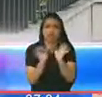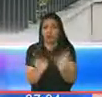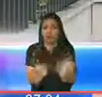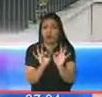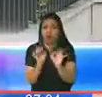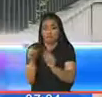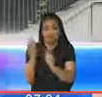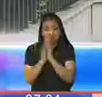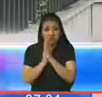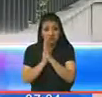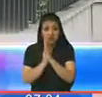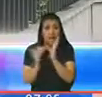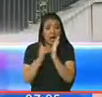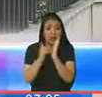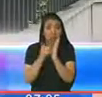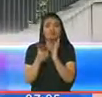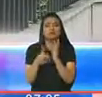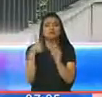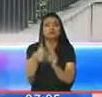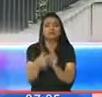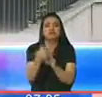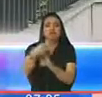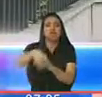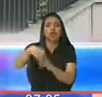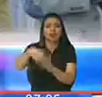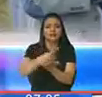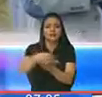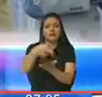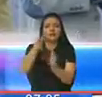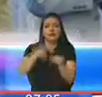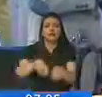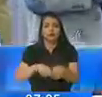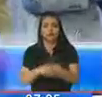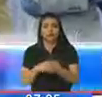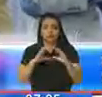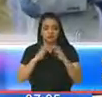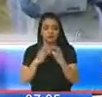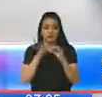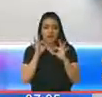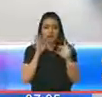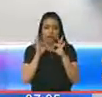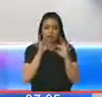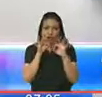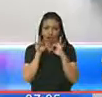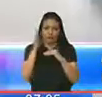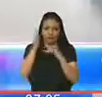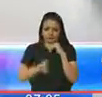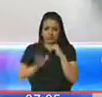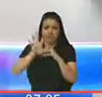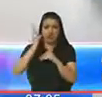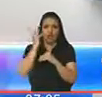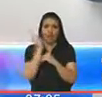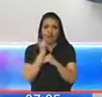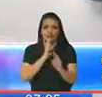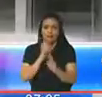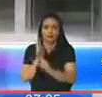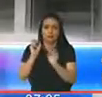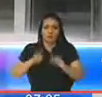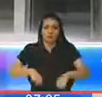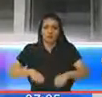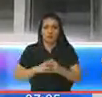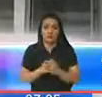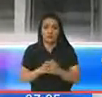presentar la reconsideración hasta el día miércoles de la próxima semana. De ahí la comisión de selección tiene un término de 5 días para responder.